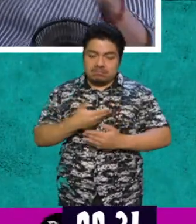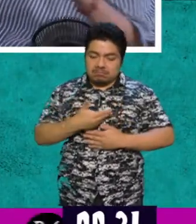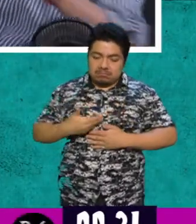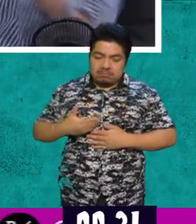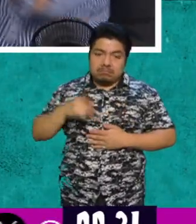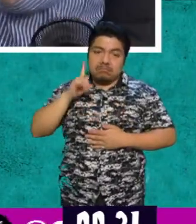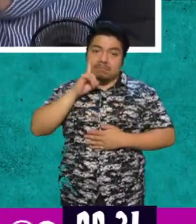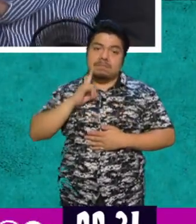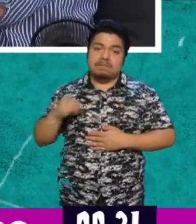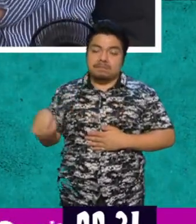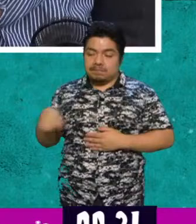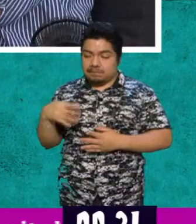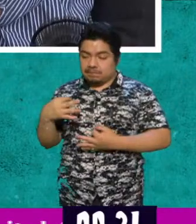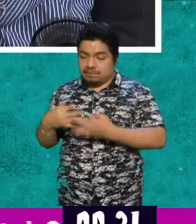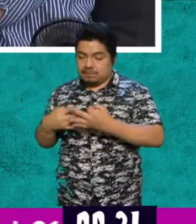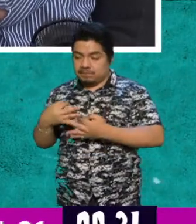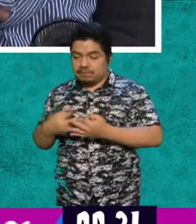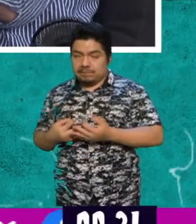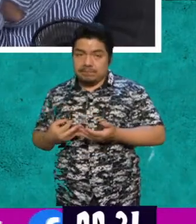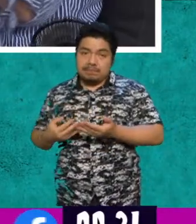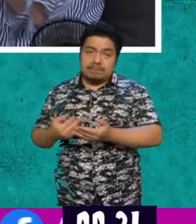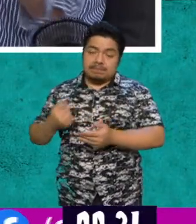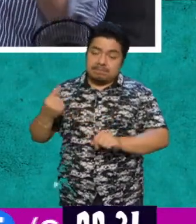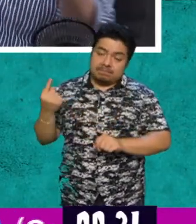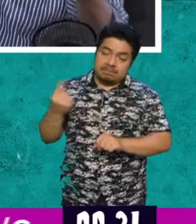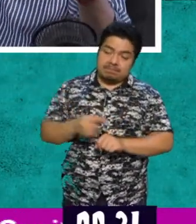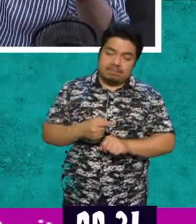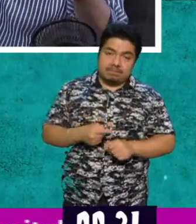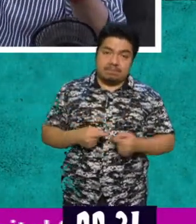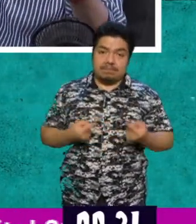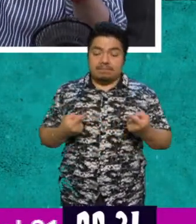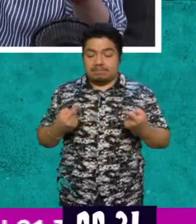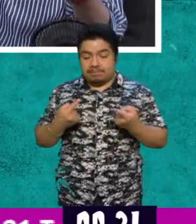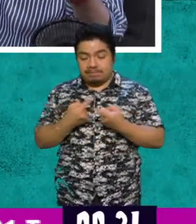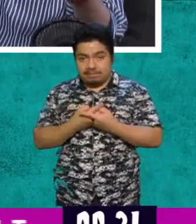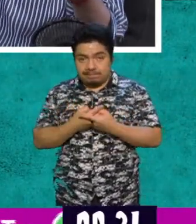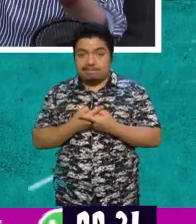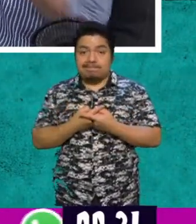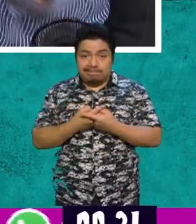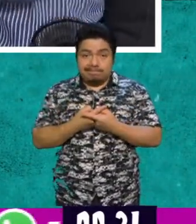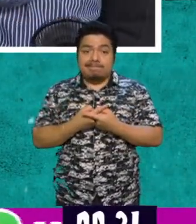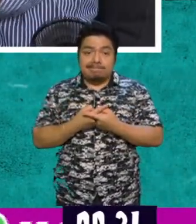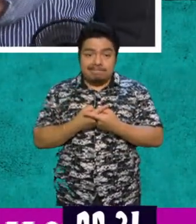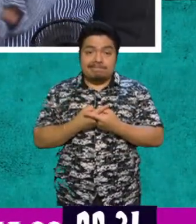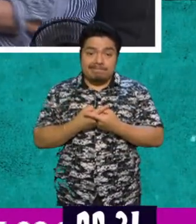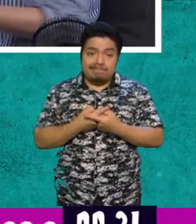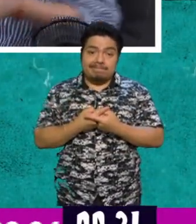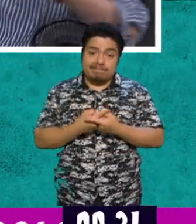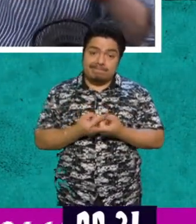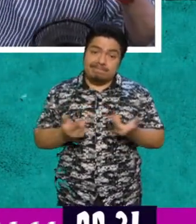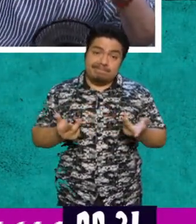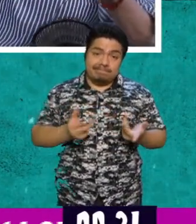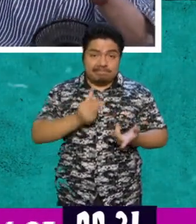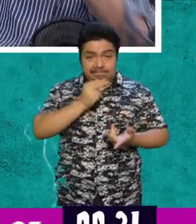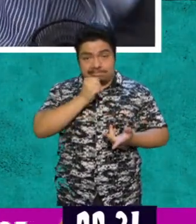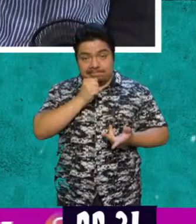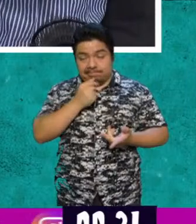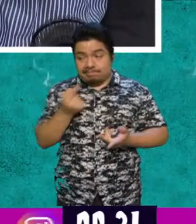acá, de los jueces Ahí y de la empezamos judicatura, con la primera gran contradicción. no hay forma de quejarse No contra un puede juez ser, porque ella claro. lo